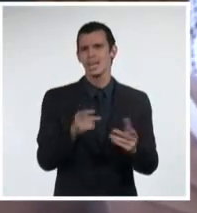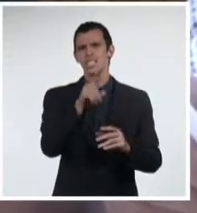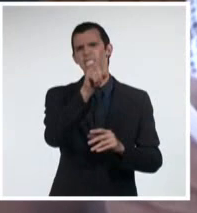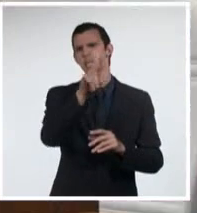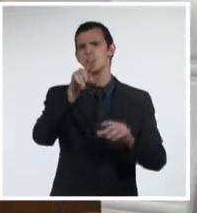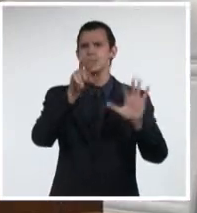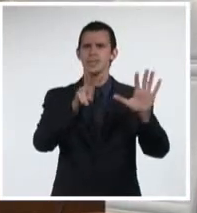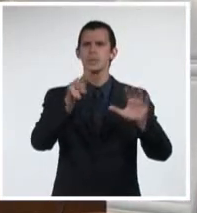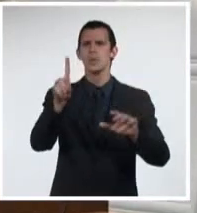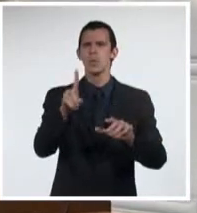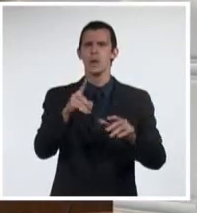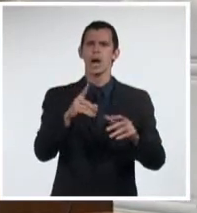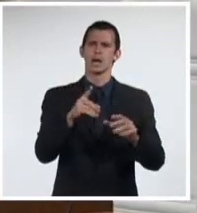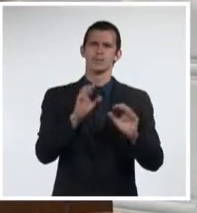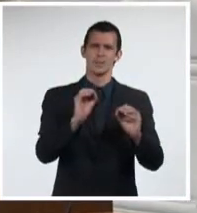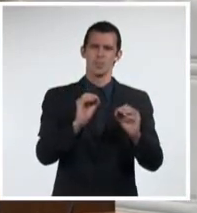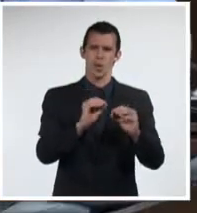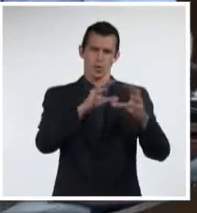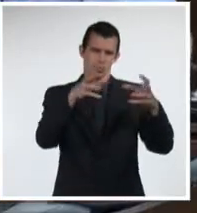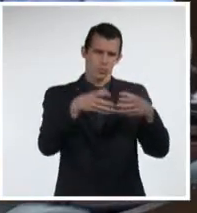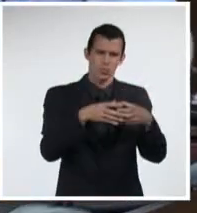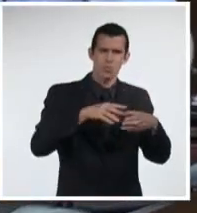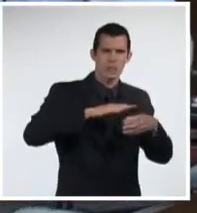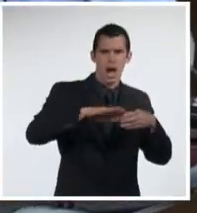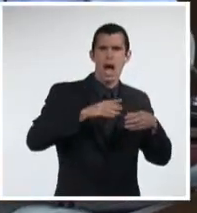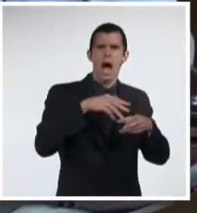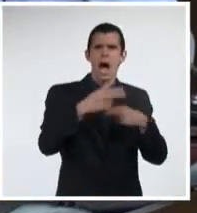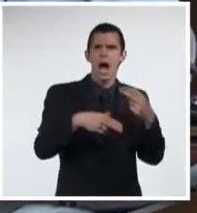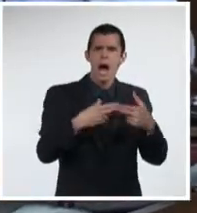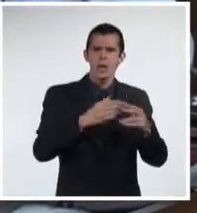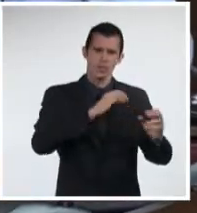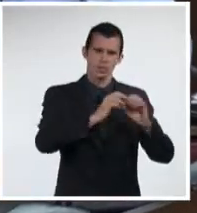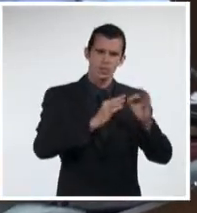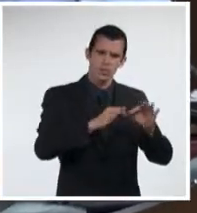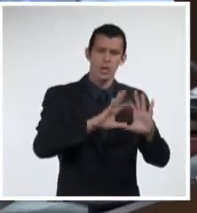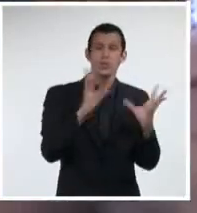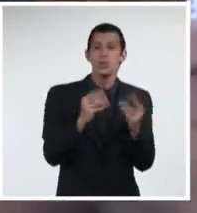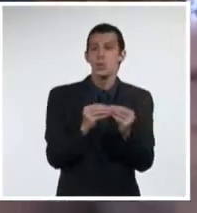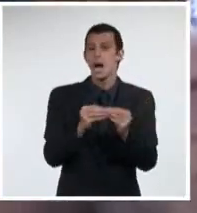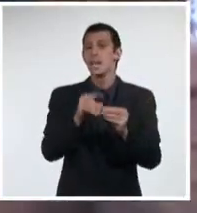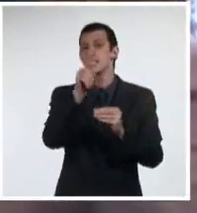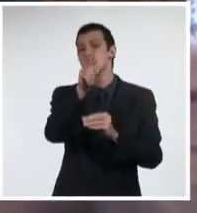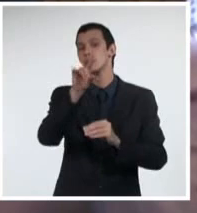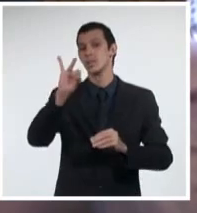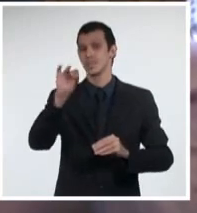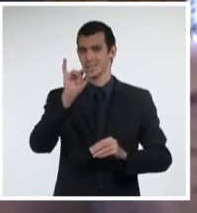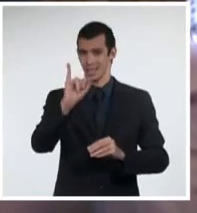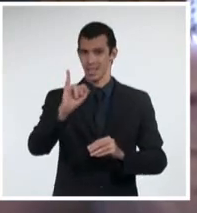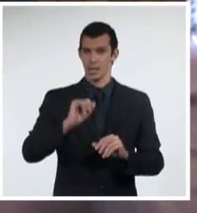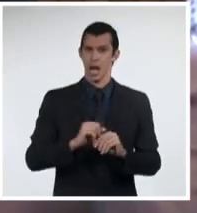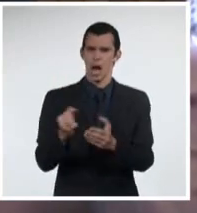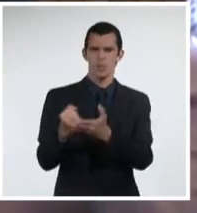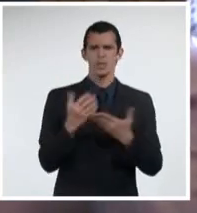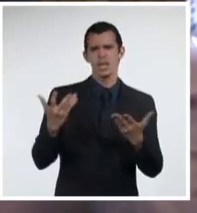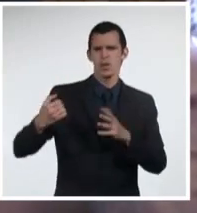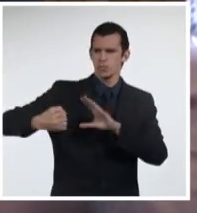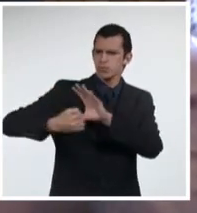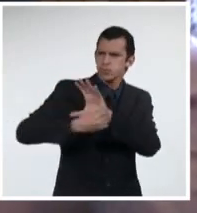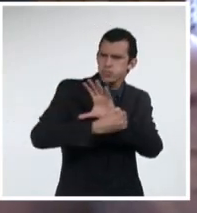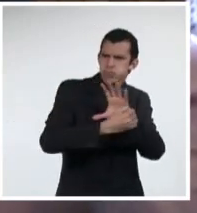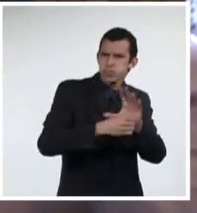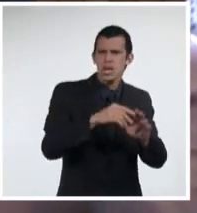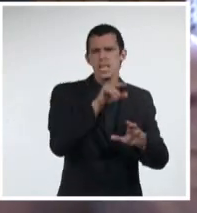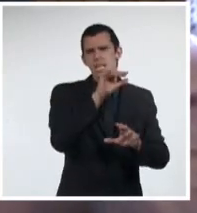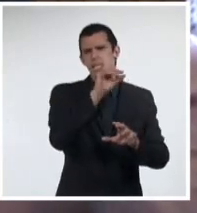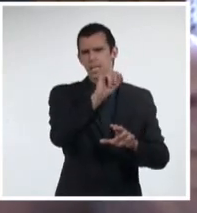las 176 fuentes existentes en la provincia se encuentran funcionando, con el apoyo de 68 pipas que contribuyen a garantizar